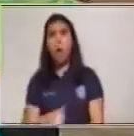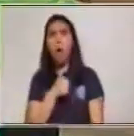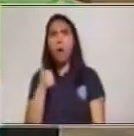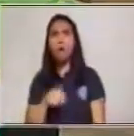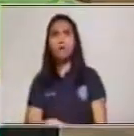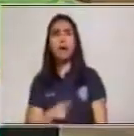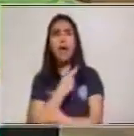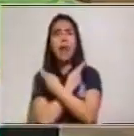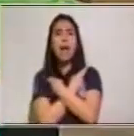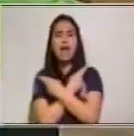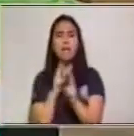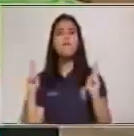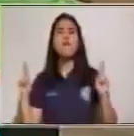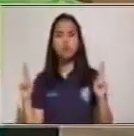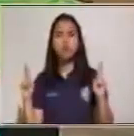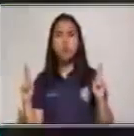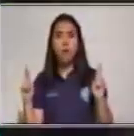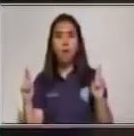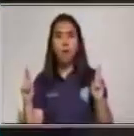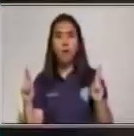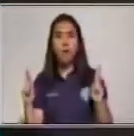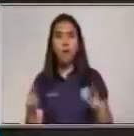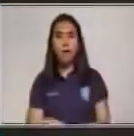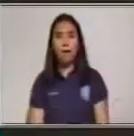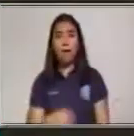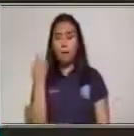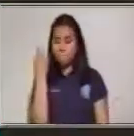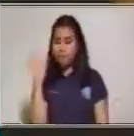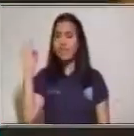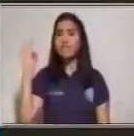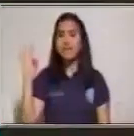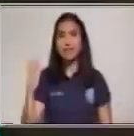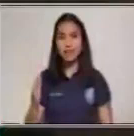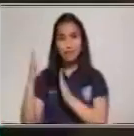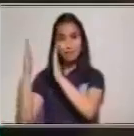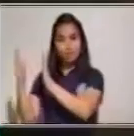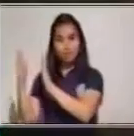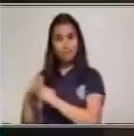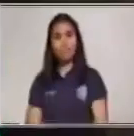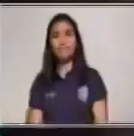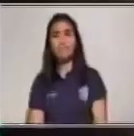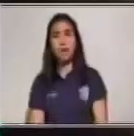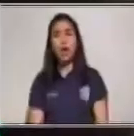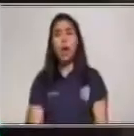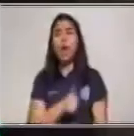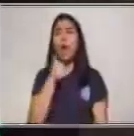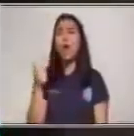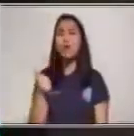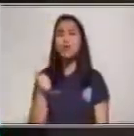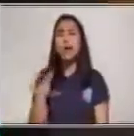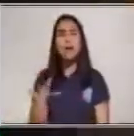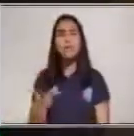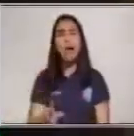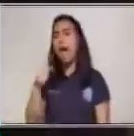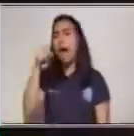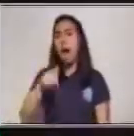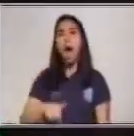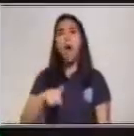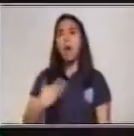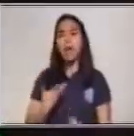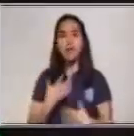último, nuestros días en el siglo XXI. ¿Observas cómo elaboramos una línea de tiempo? Colocamos